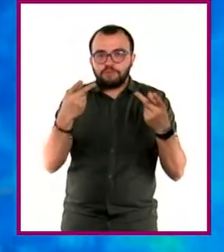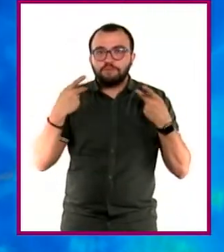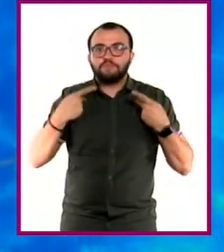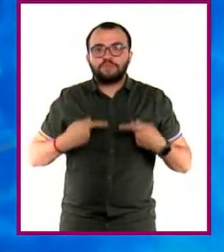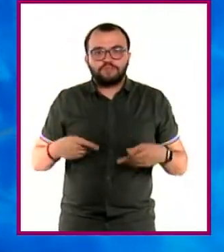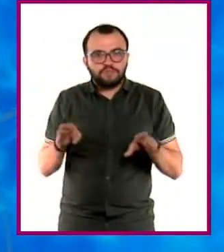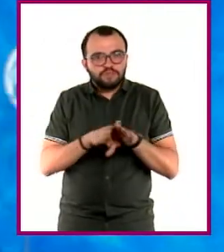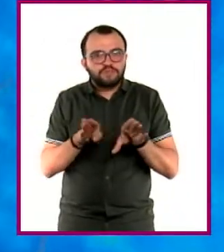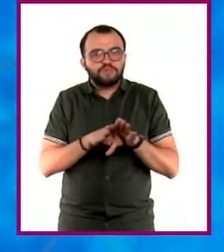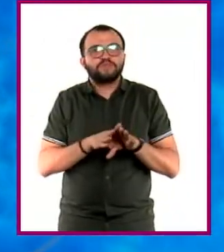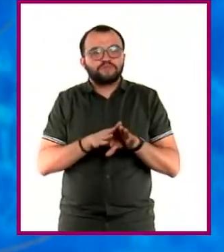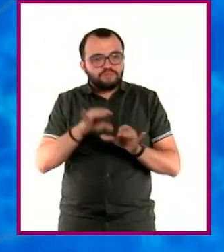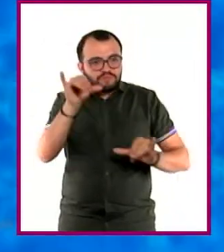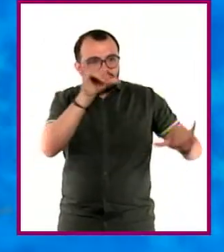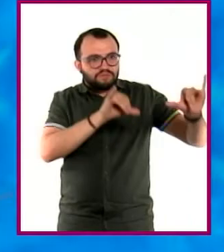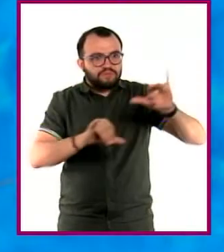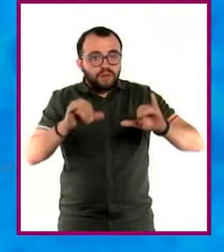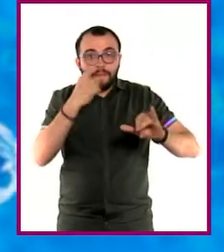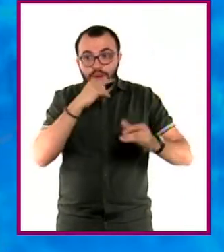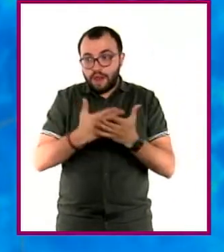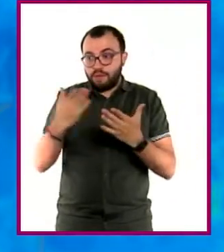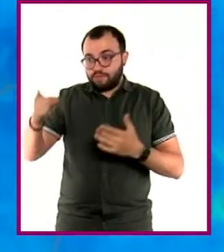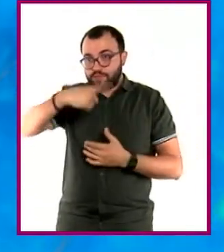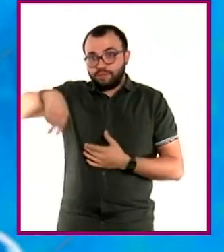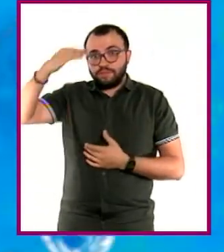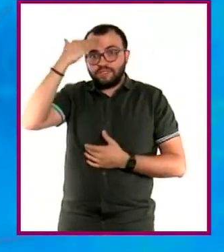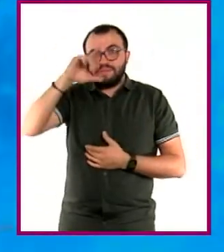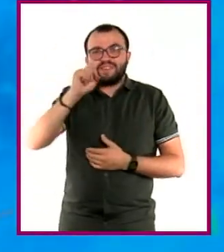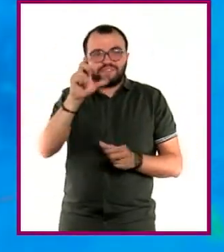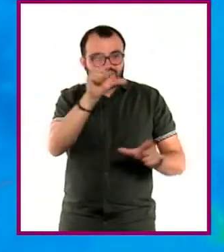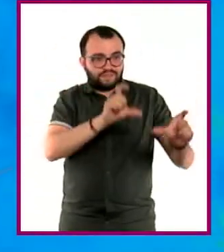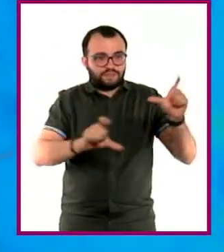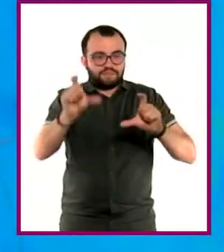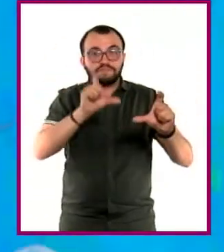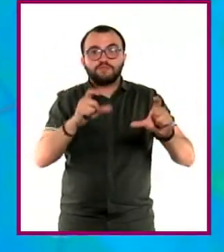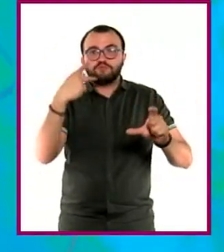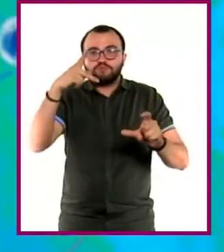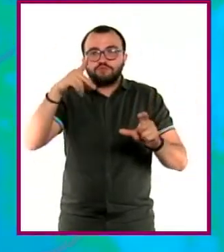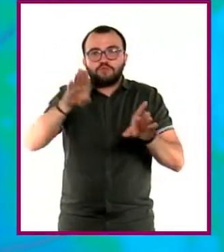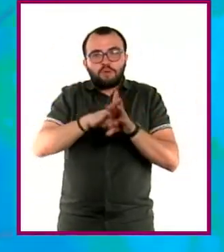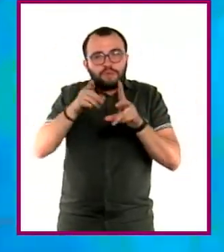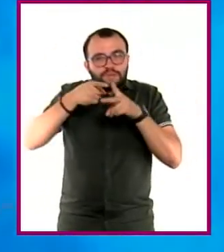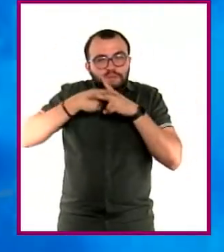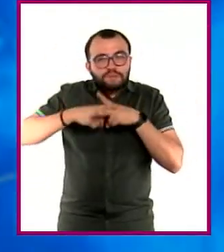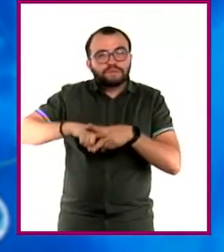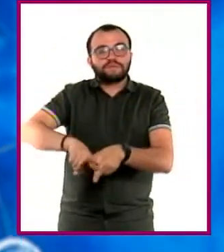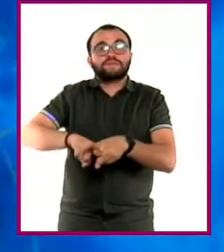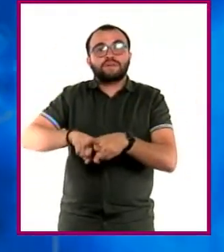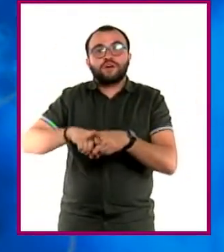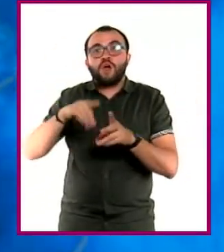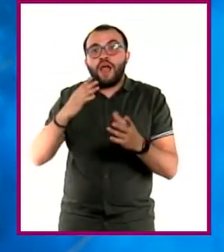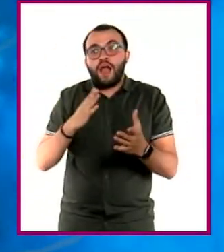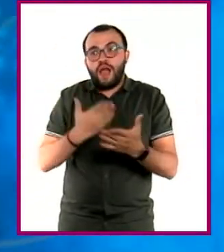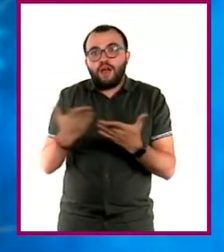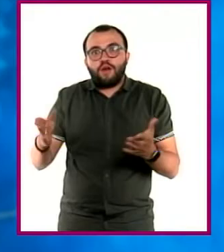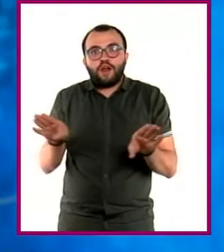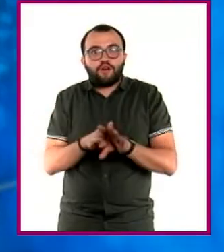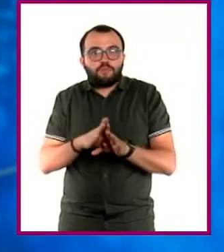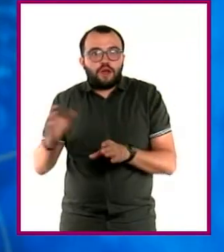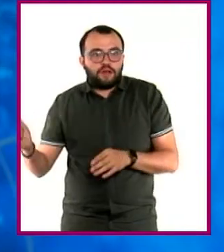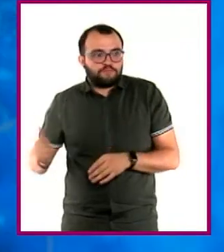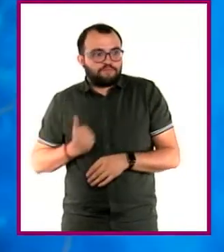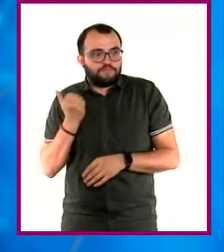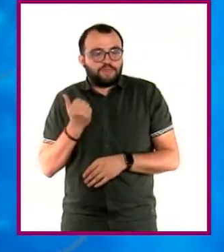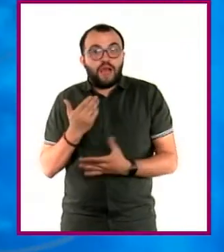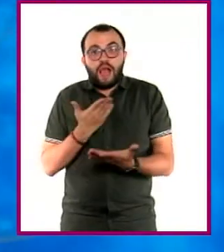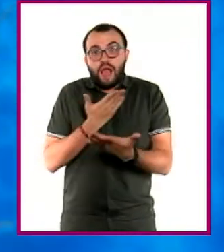aportaciones para que hoy supiéramos todo lo que sabemos de los elementos químicos, de su origen y cómo aprovecharlos hoy en día, además de